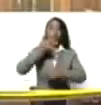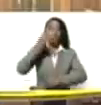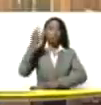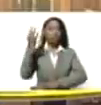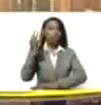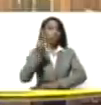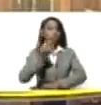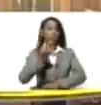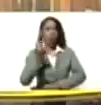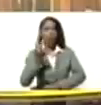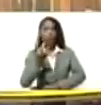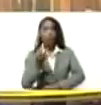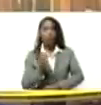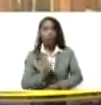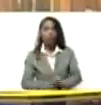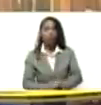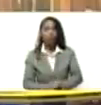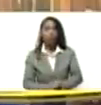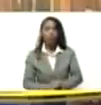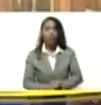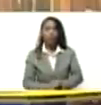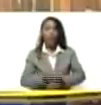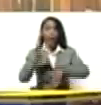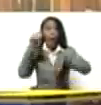a la moneda nacional